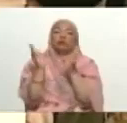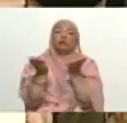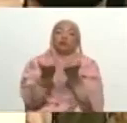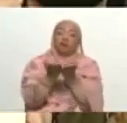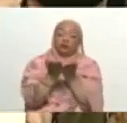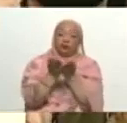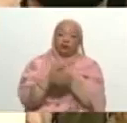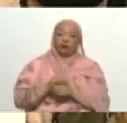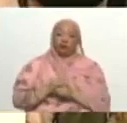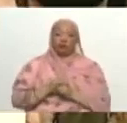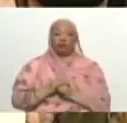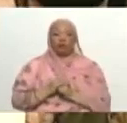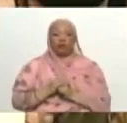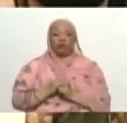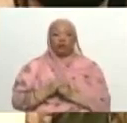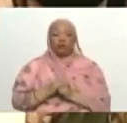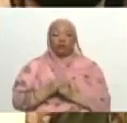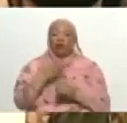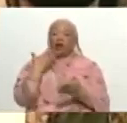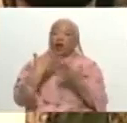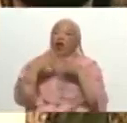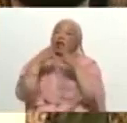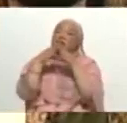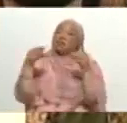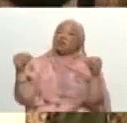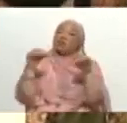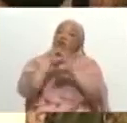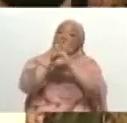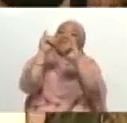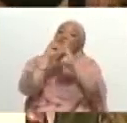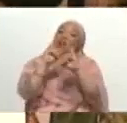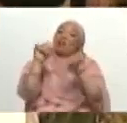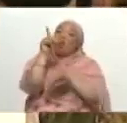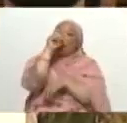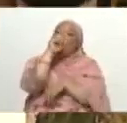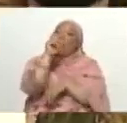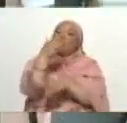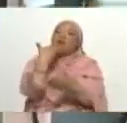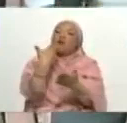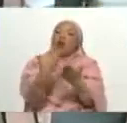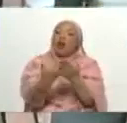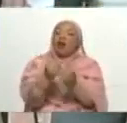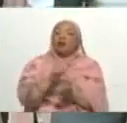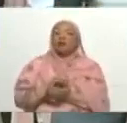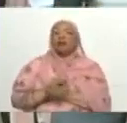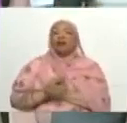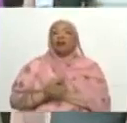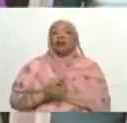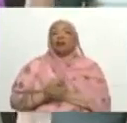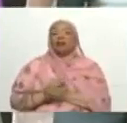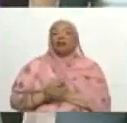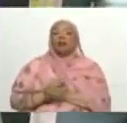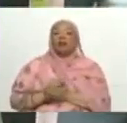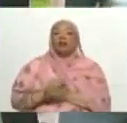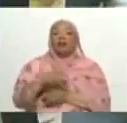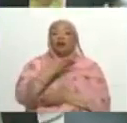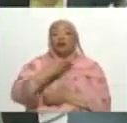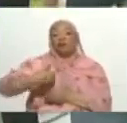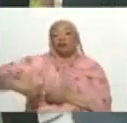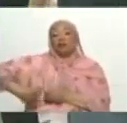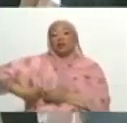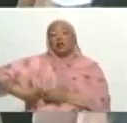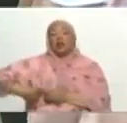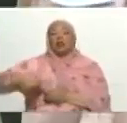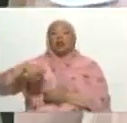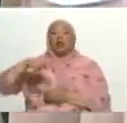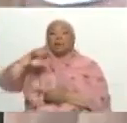y en paz. Muchas gracias a todas y a todos. Feliz año nuevamente. Un abrazo. declaraciones del presidente del Parlamento Nacional, el doctor